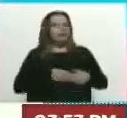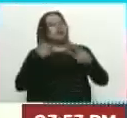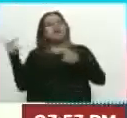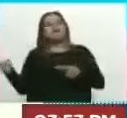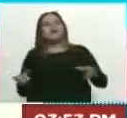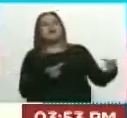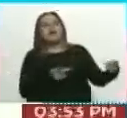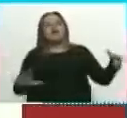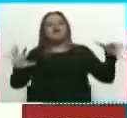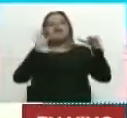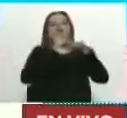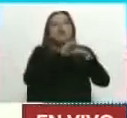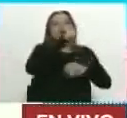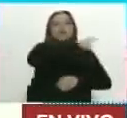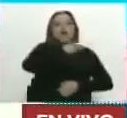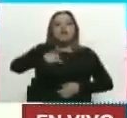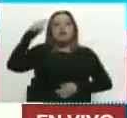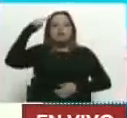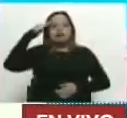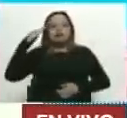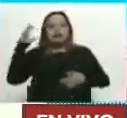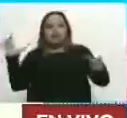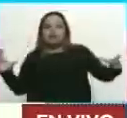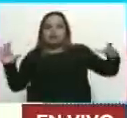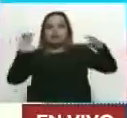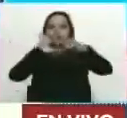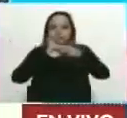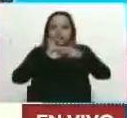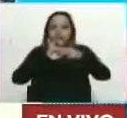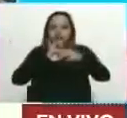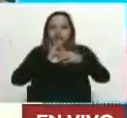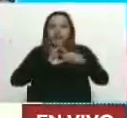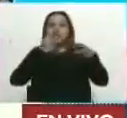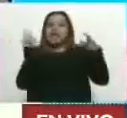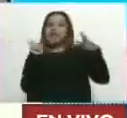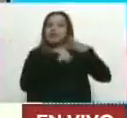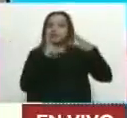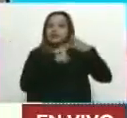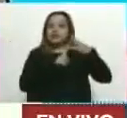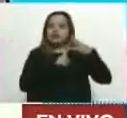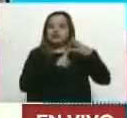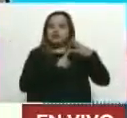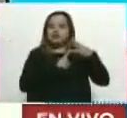Unión Cívico-Militar. Y la tercera,